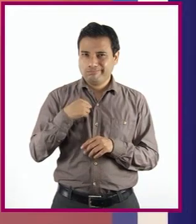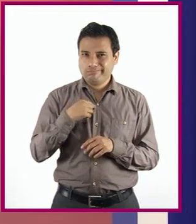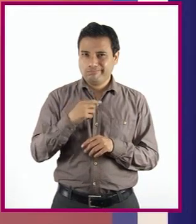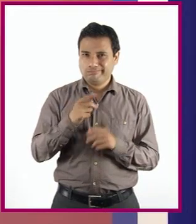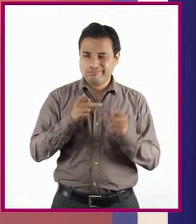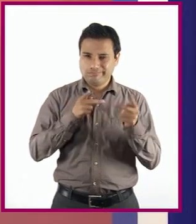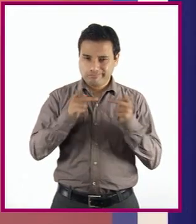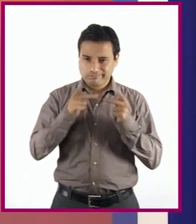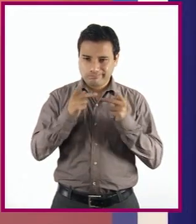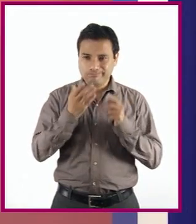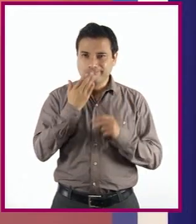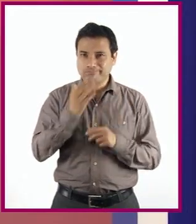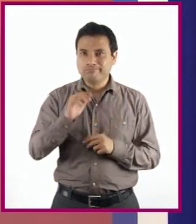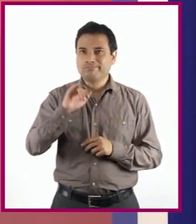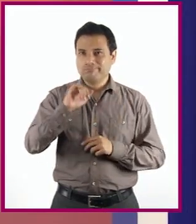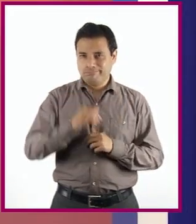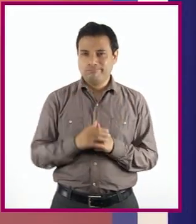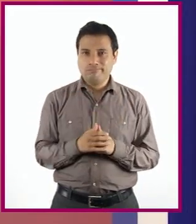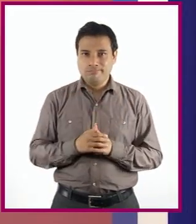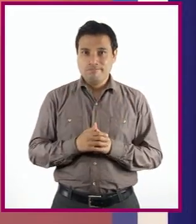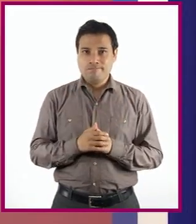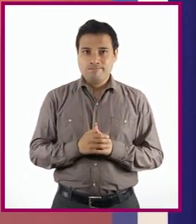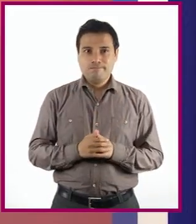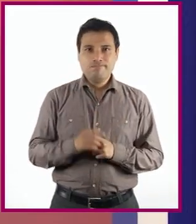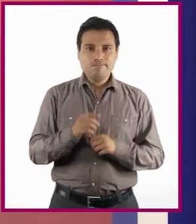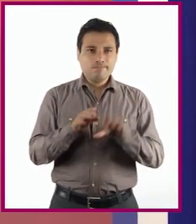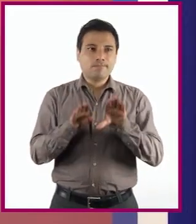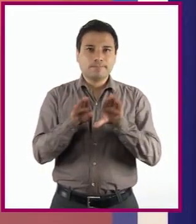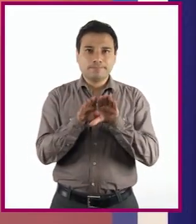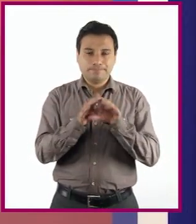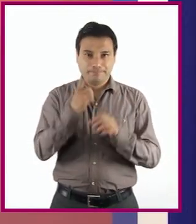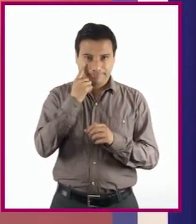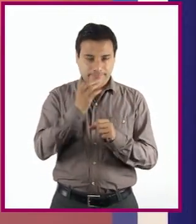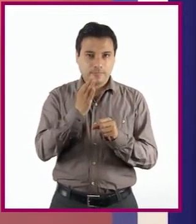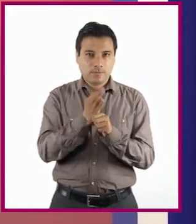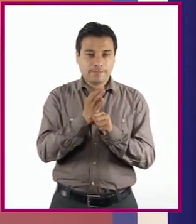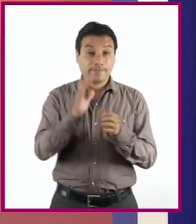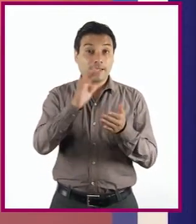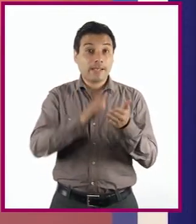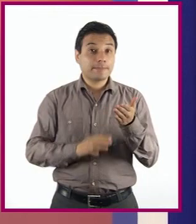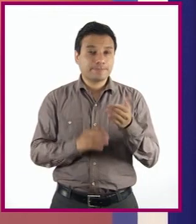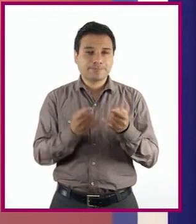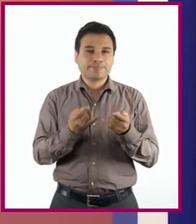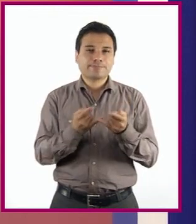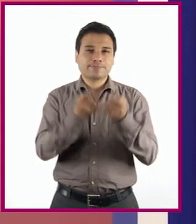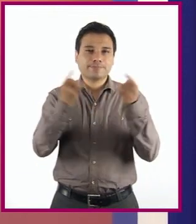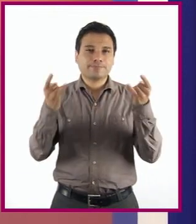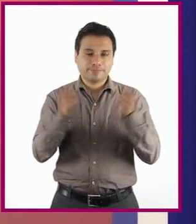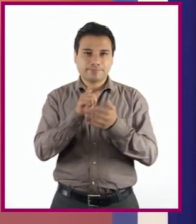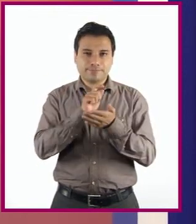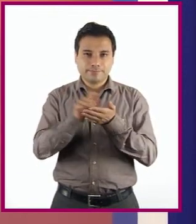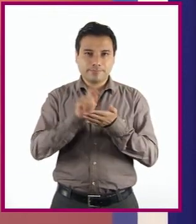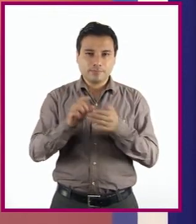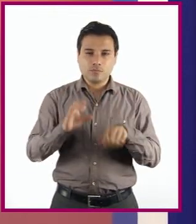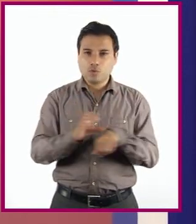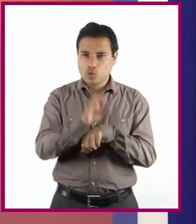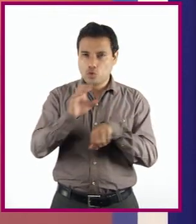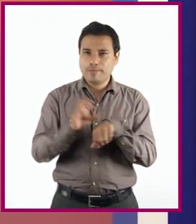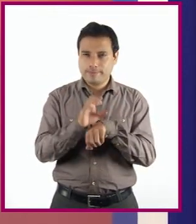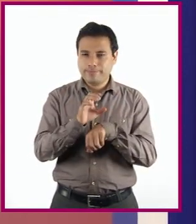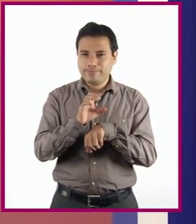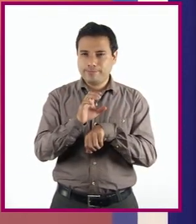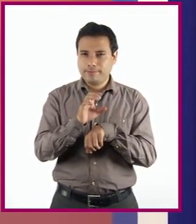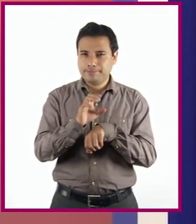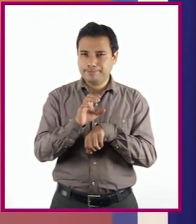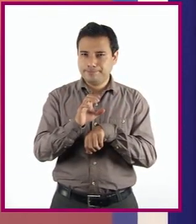bien. Así es. Para que puedas guiarte, Enrique, te invito a leer un fragmento de la autobiografía del escritor colombiano Gabriel